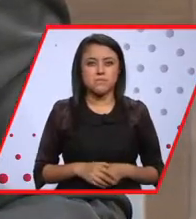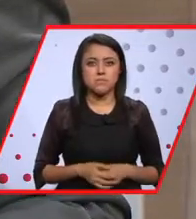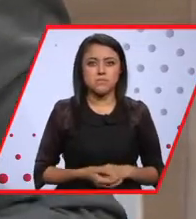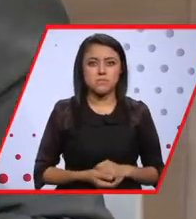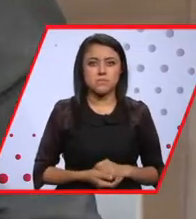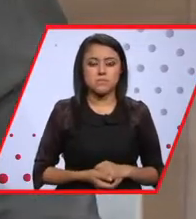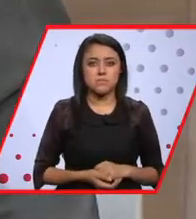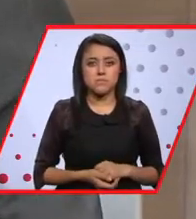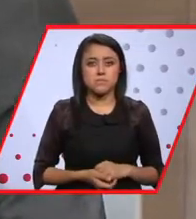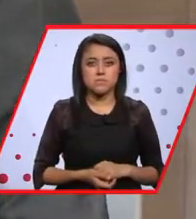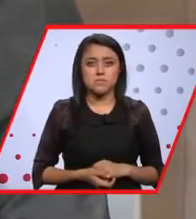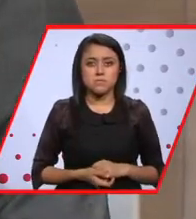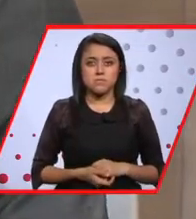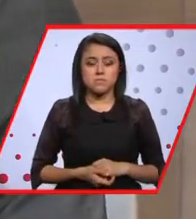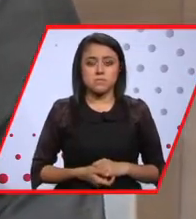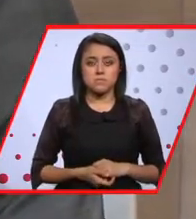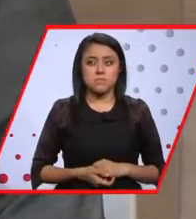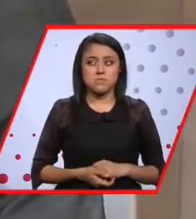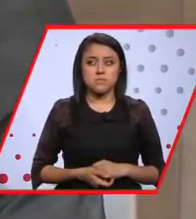A ver.